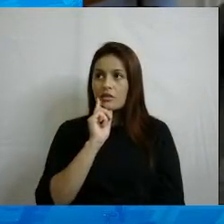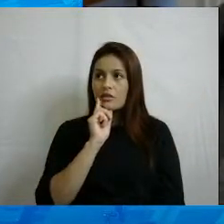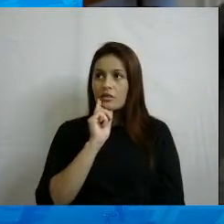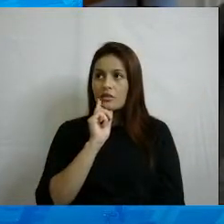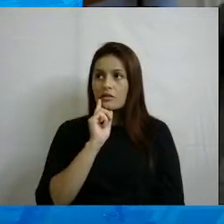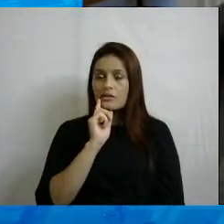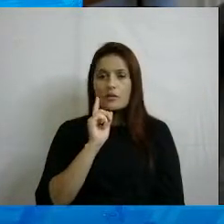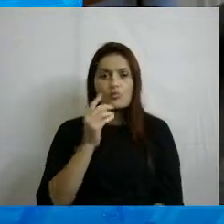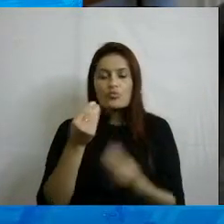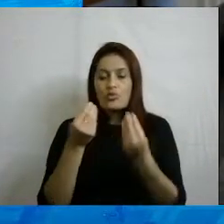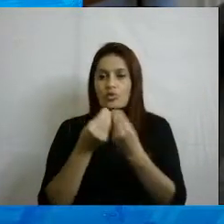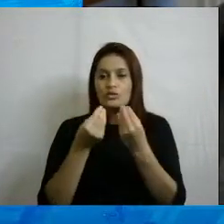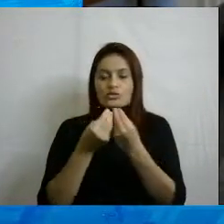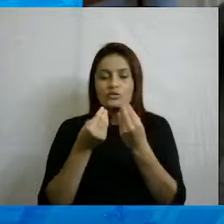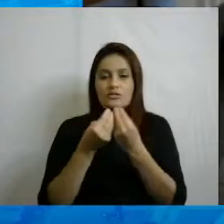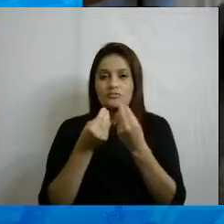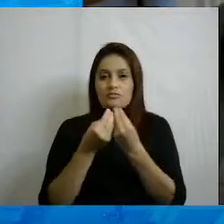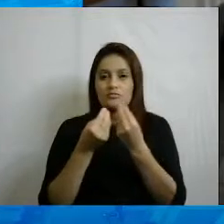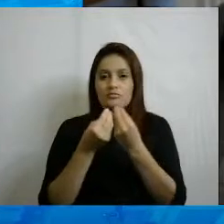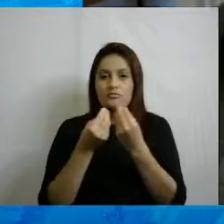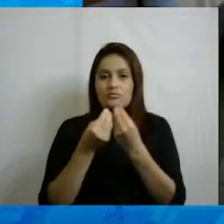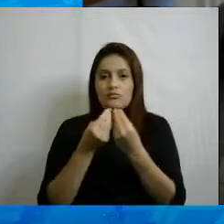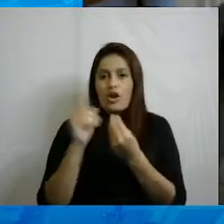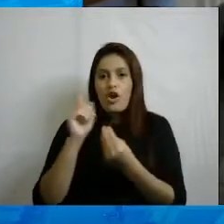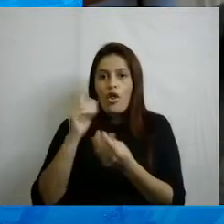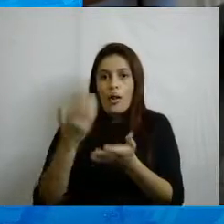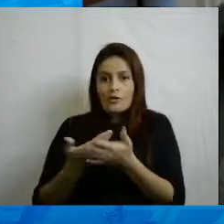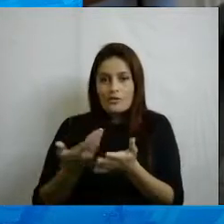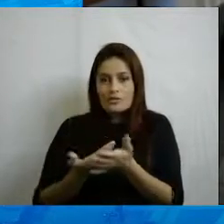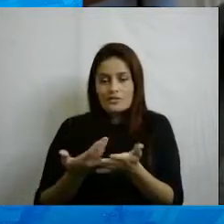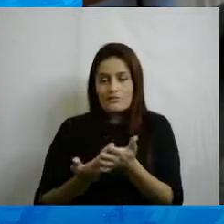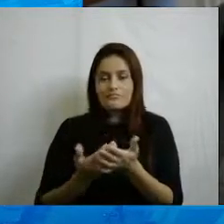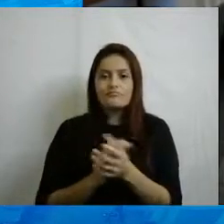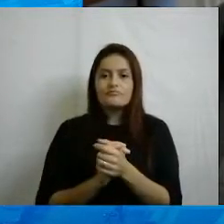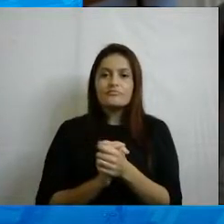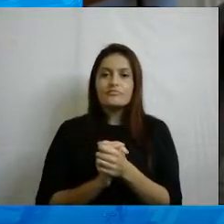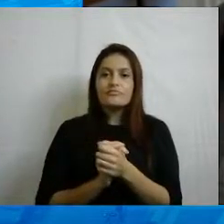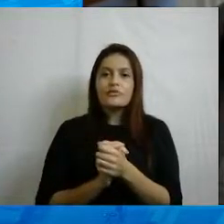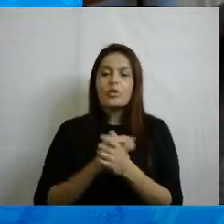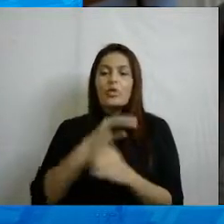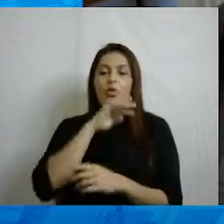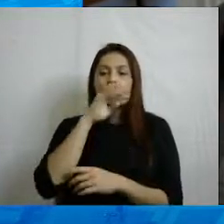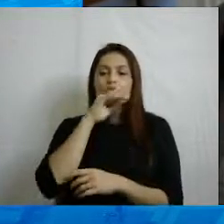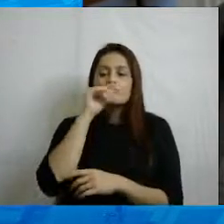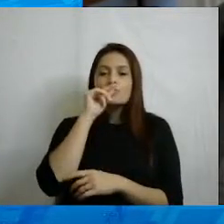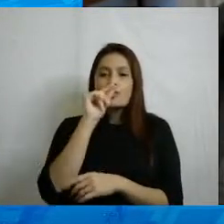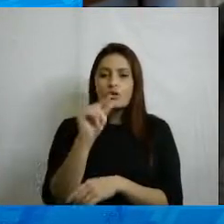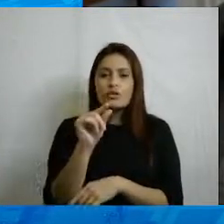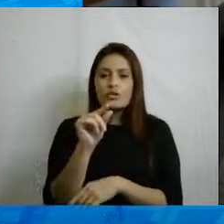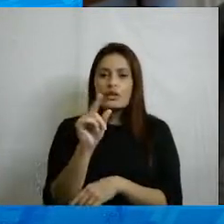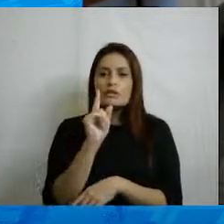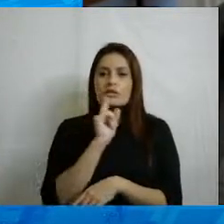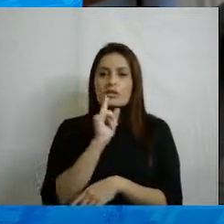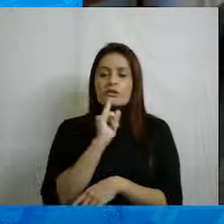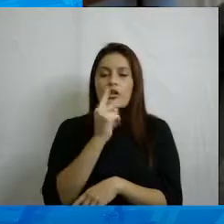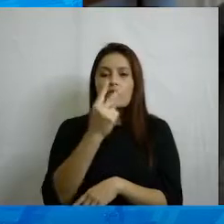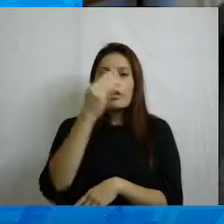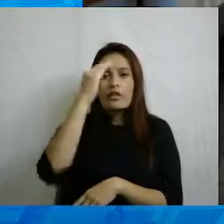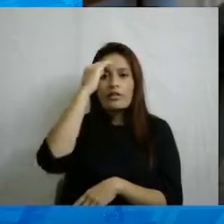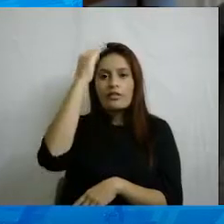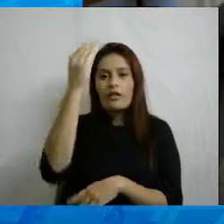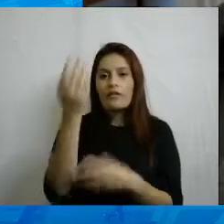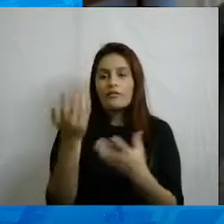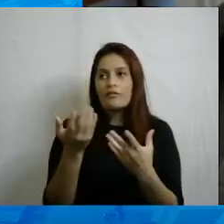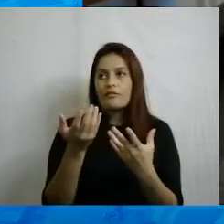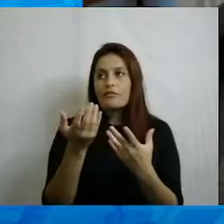un sinfín de cosas que no se está aprovechando, que se ocupa muy poco y tienen dos días a la semana en el pueblito, y en